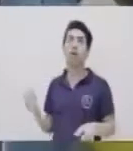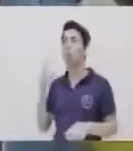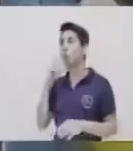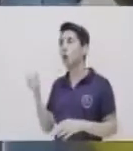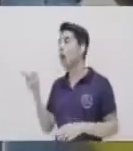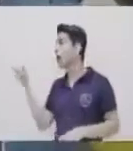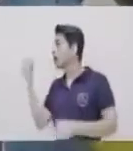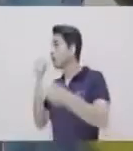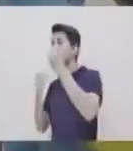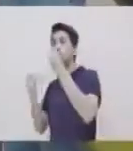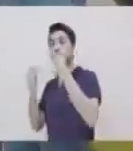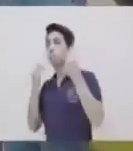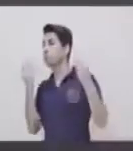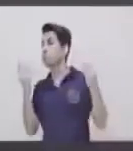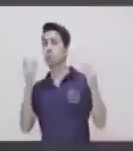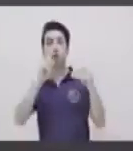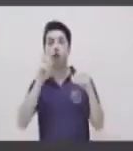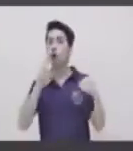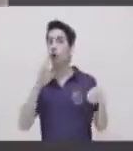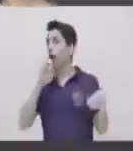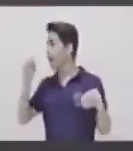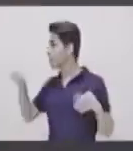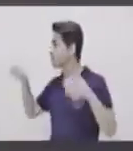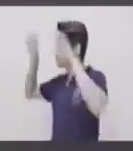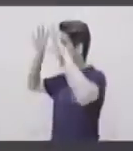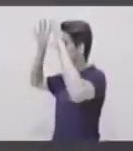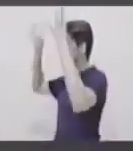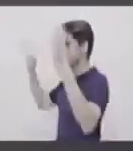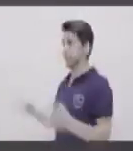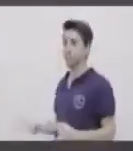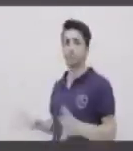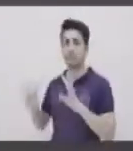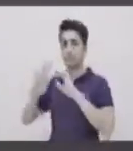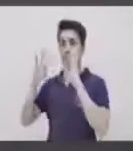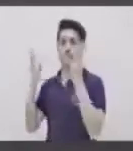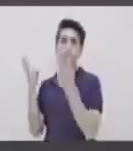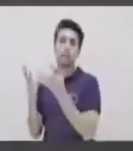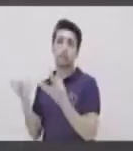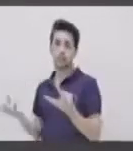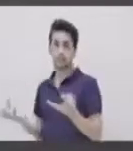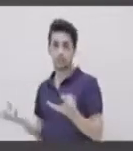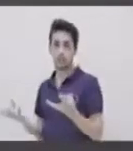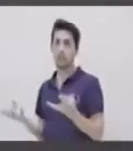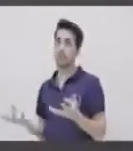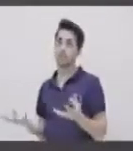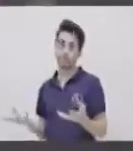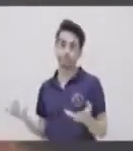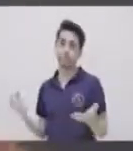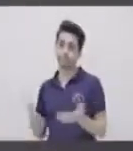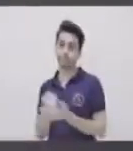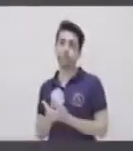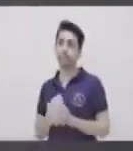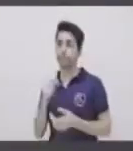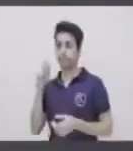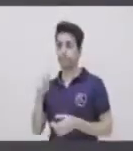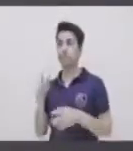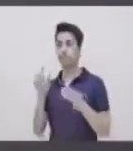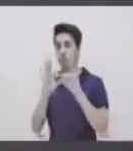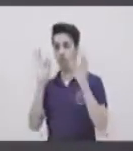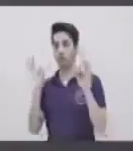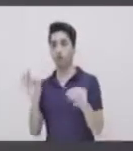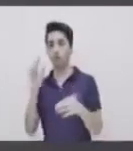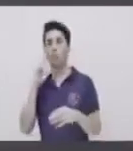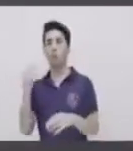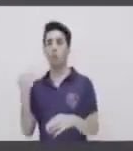que sencillamente su fuente de alimentación no es la correcta. Entonces, al estar en el cautiverio, definitivamente es una